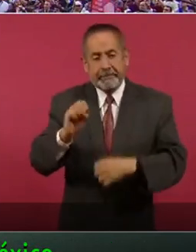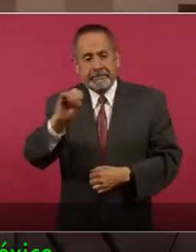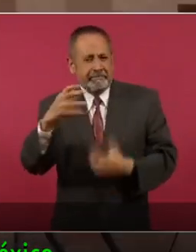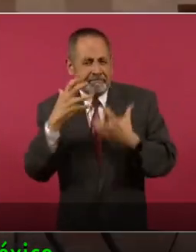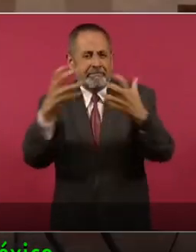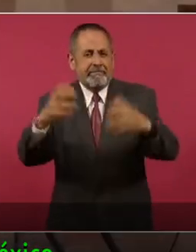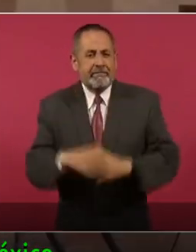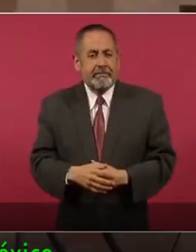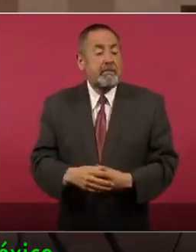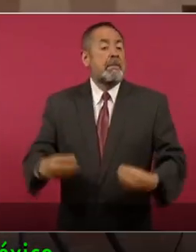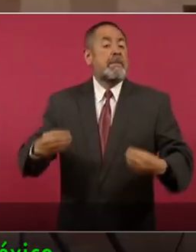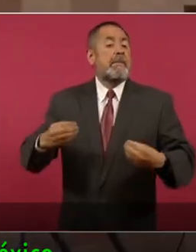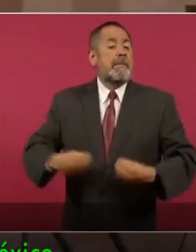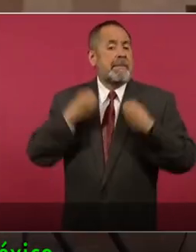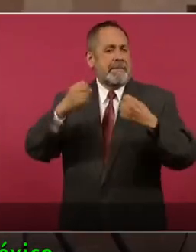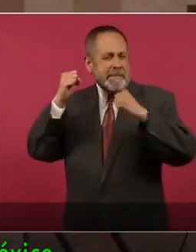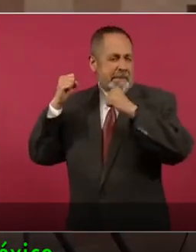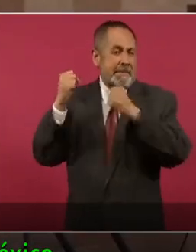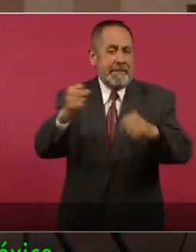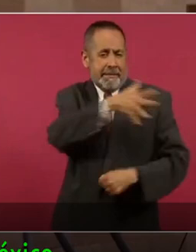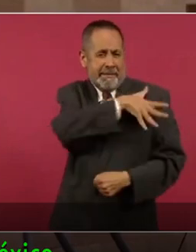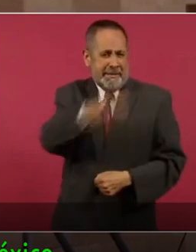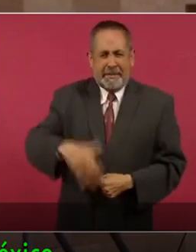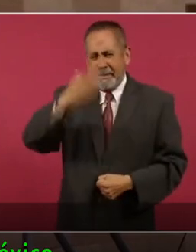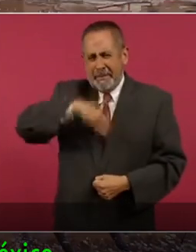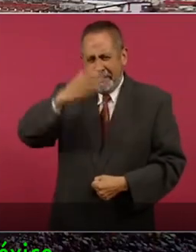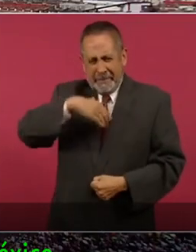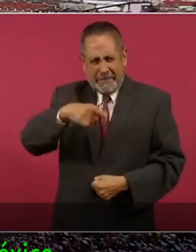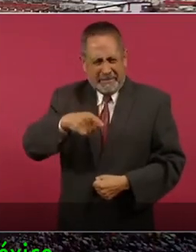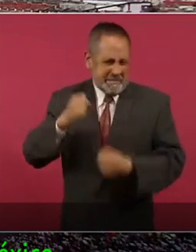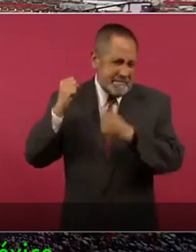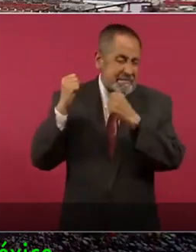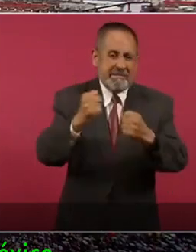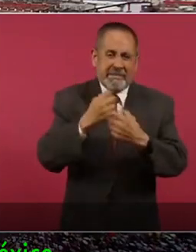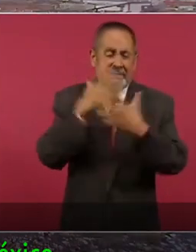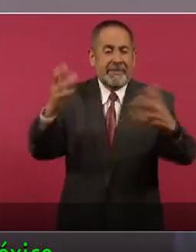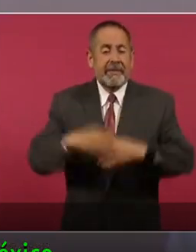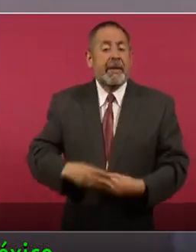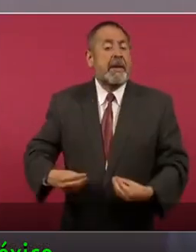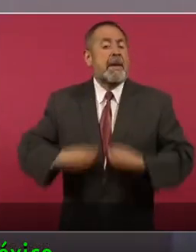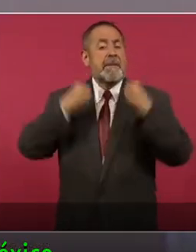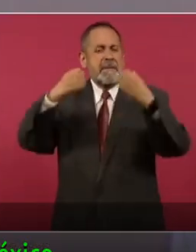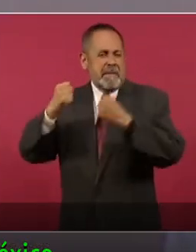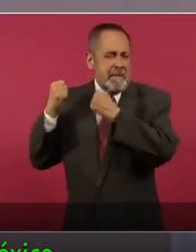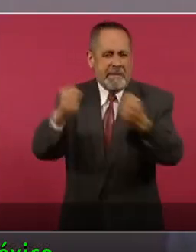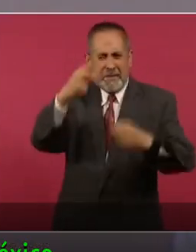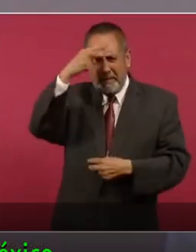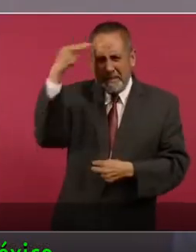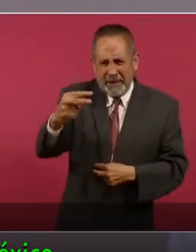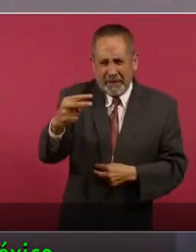vive el general Lázaro Cárdenas del río Viva México